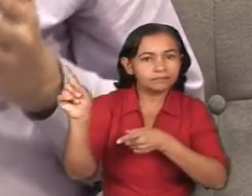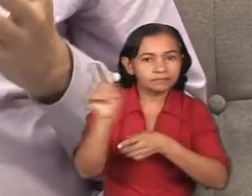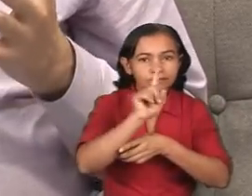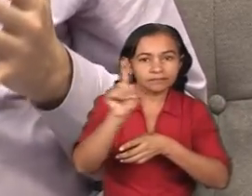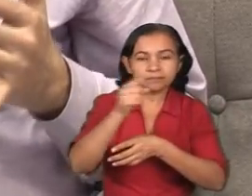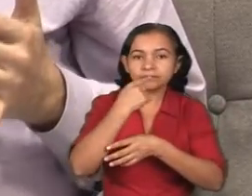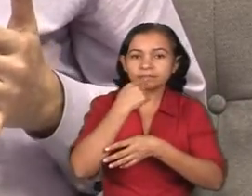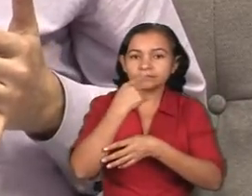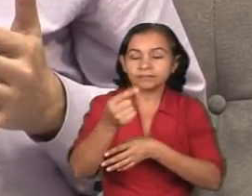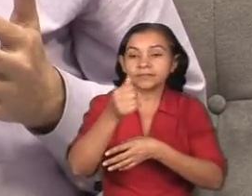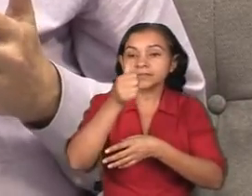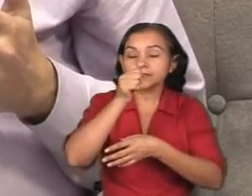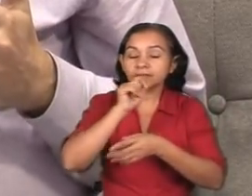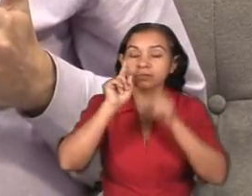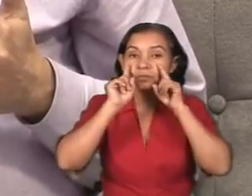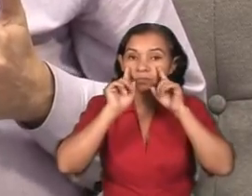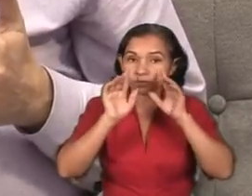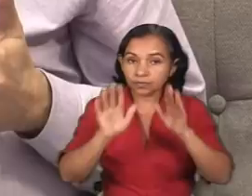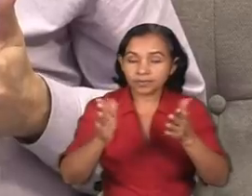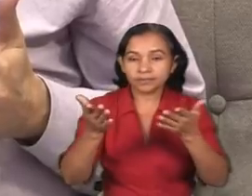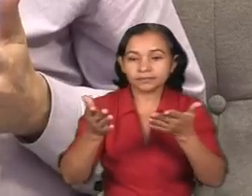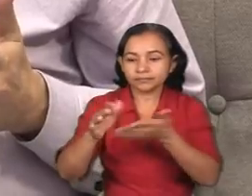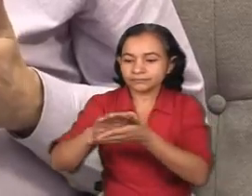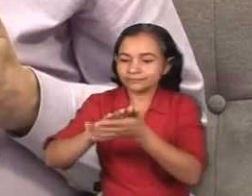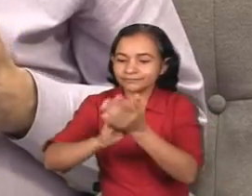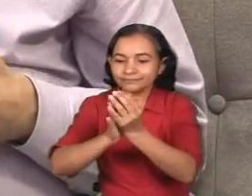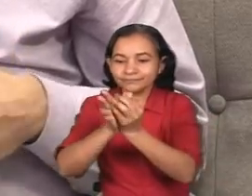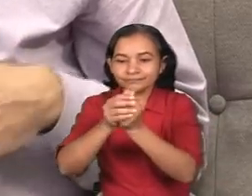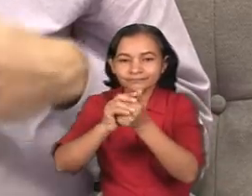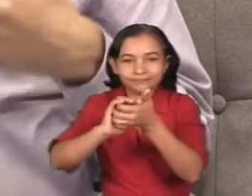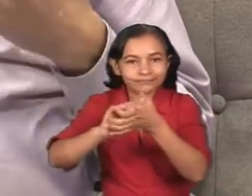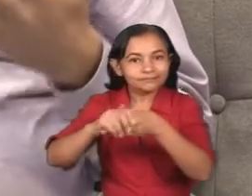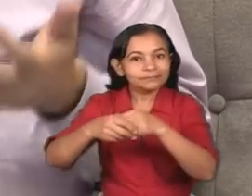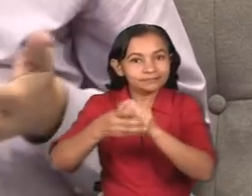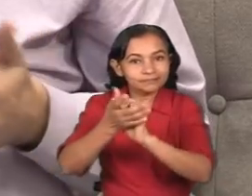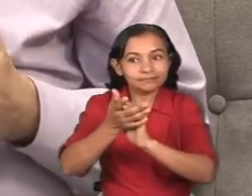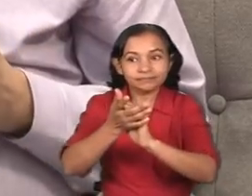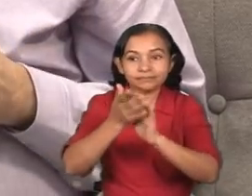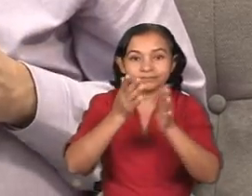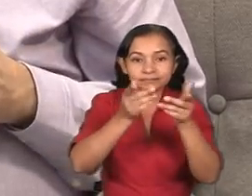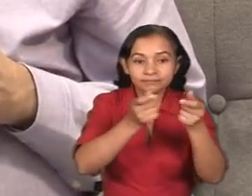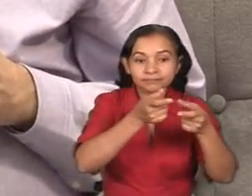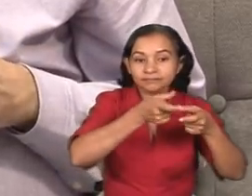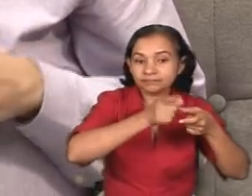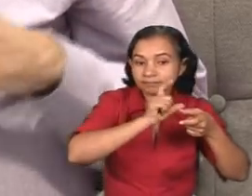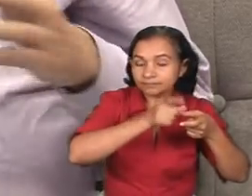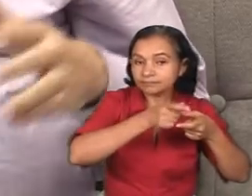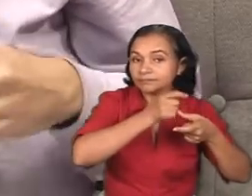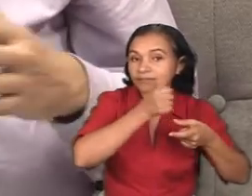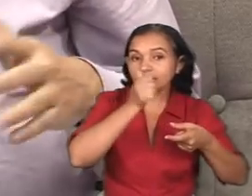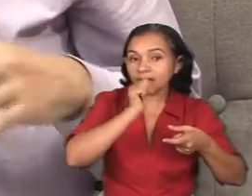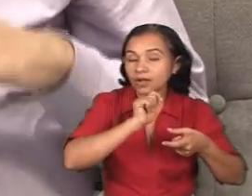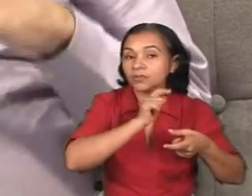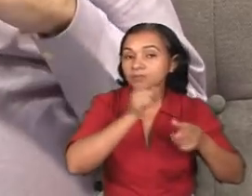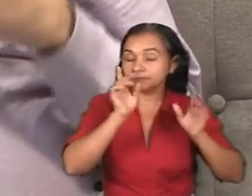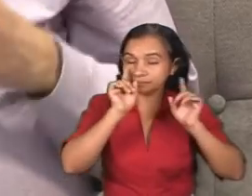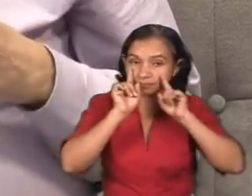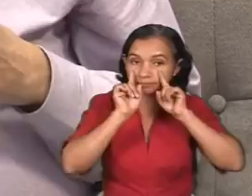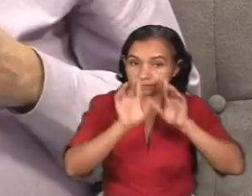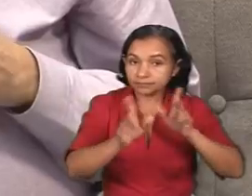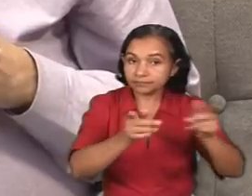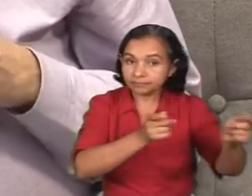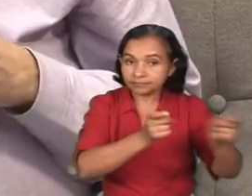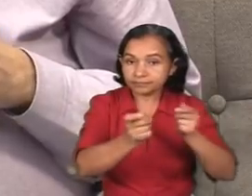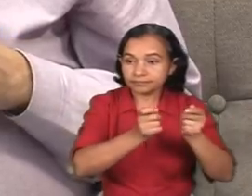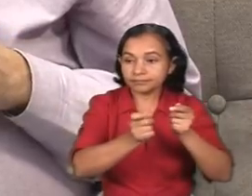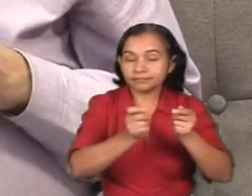decimos que el agua hay que cuidarla, que hay que lavarnos las manos, que hay que hacer buen uso de los sistemas de alcantarillado sanitario. Pero bueno, en ese